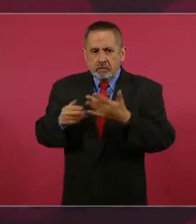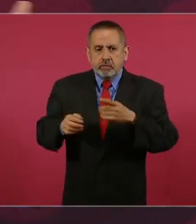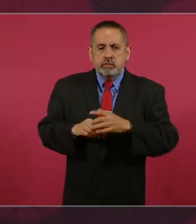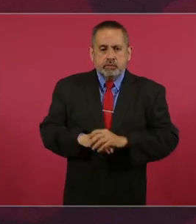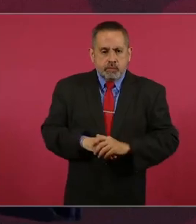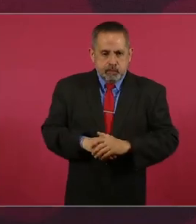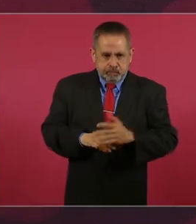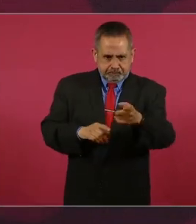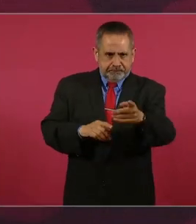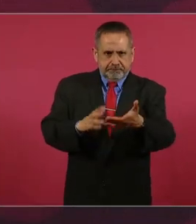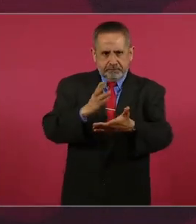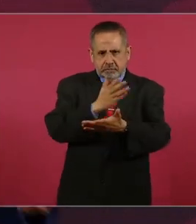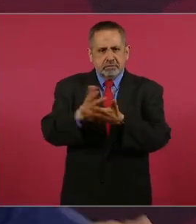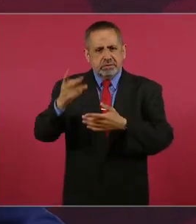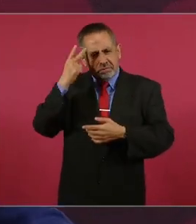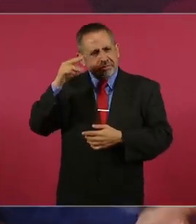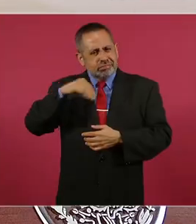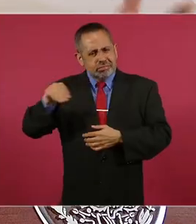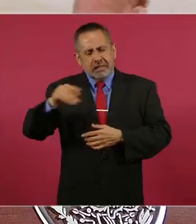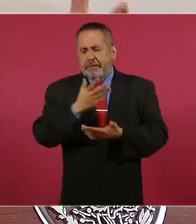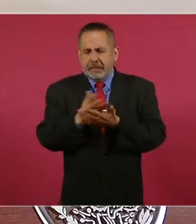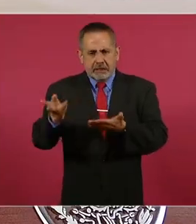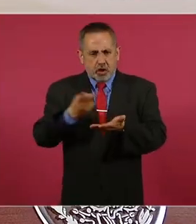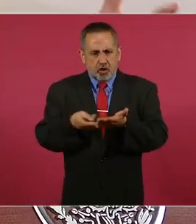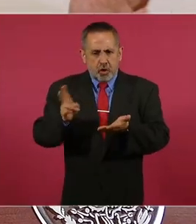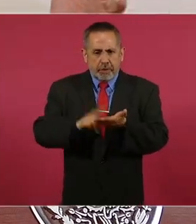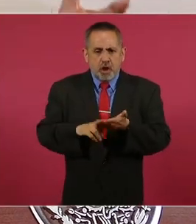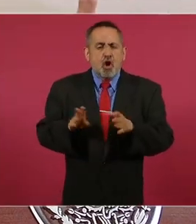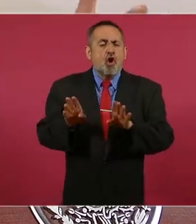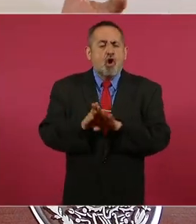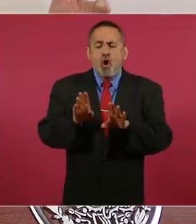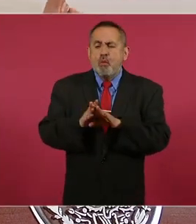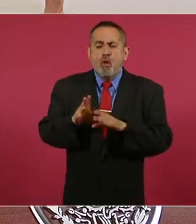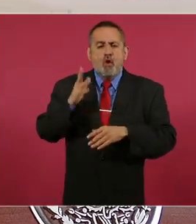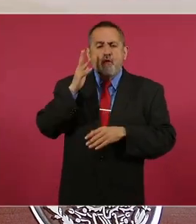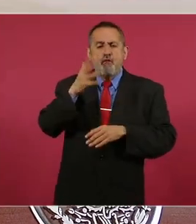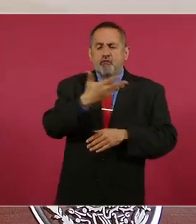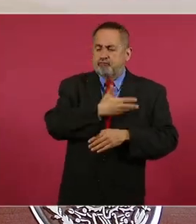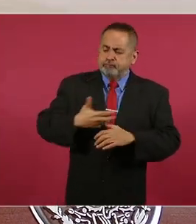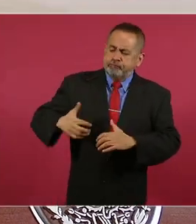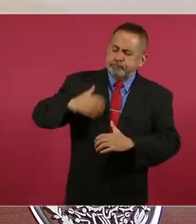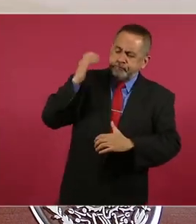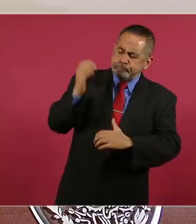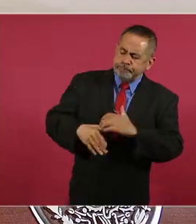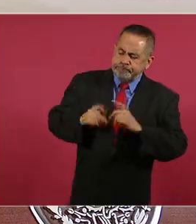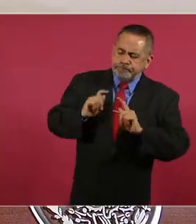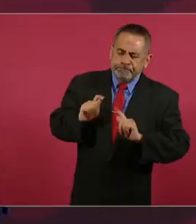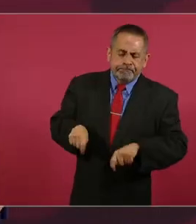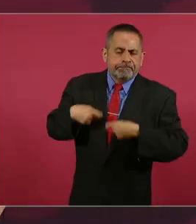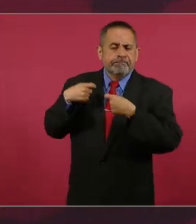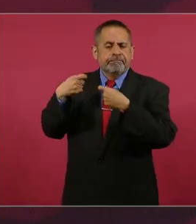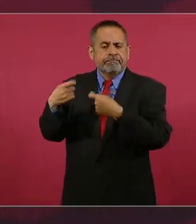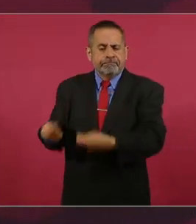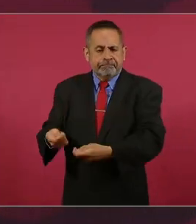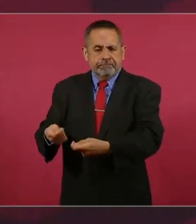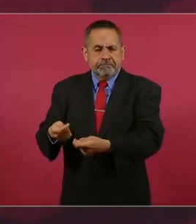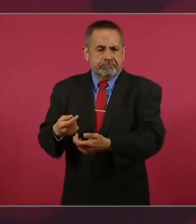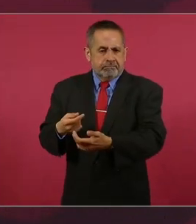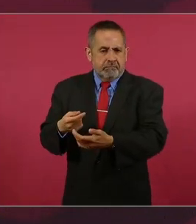No, aparte la gira para esto de cómo vamos a